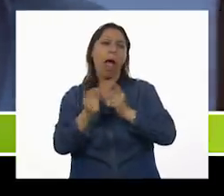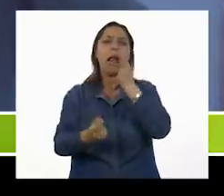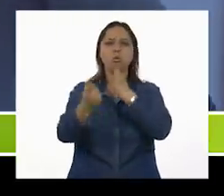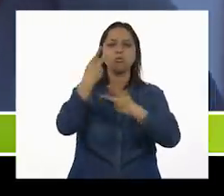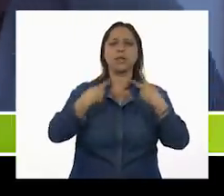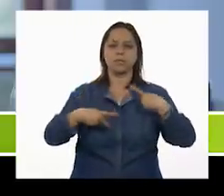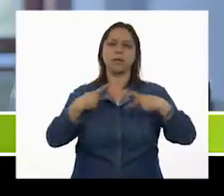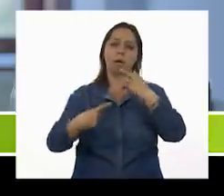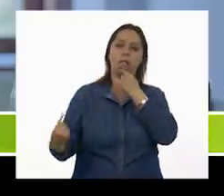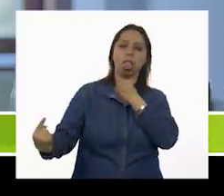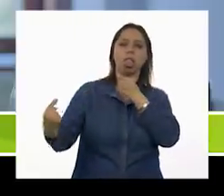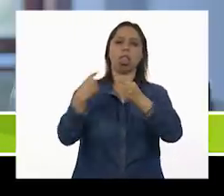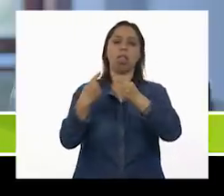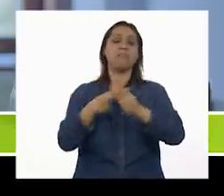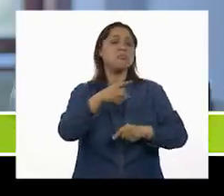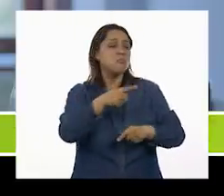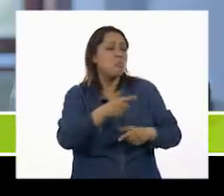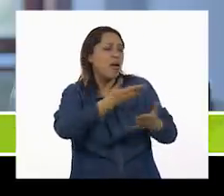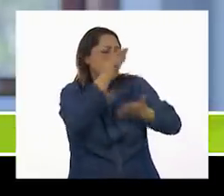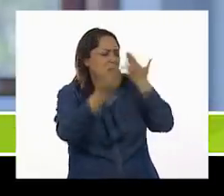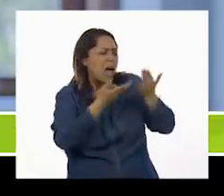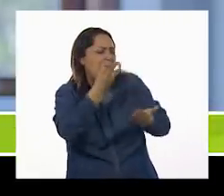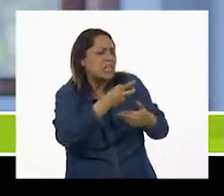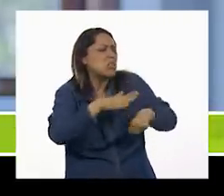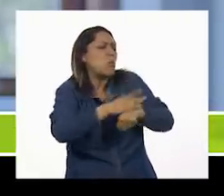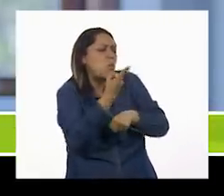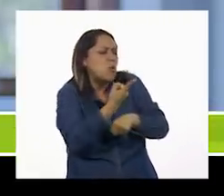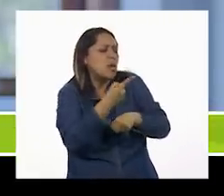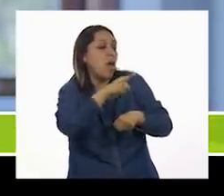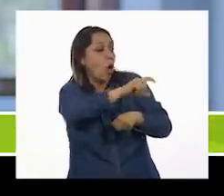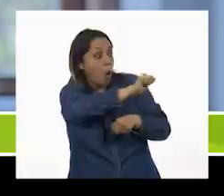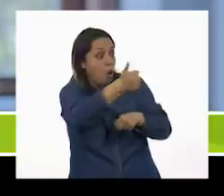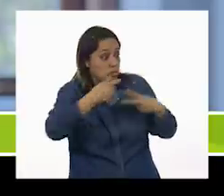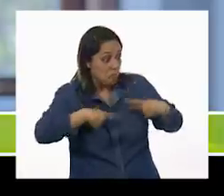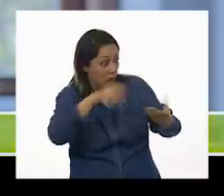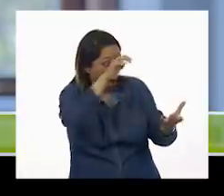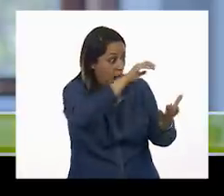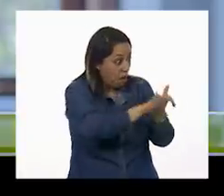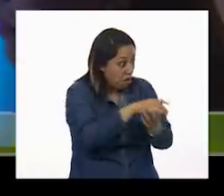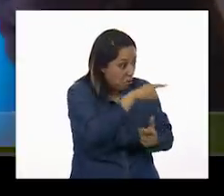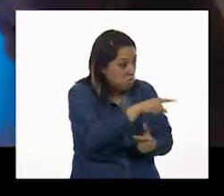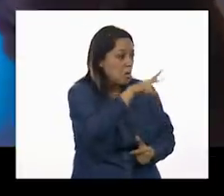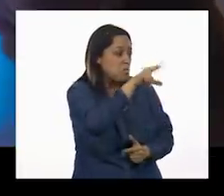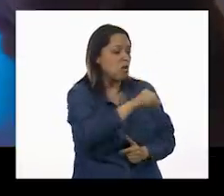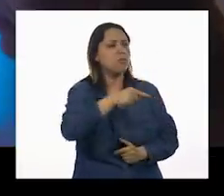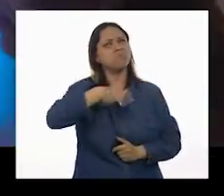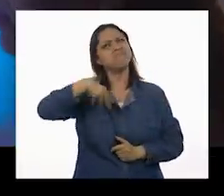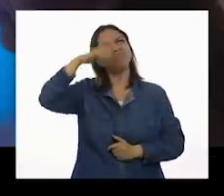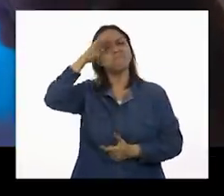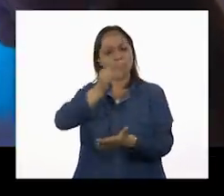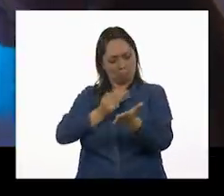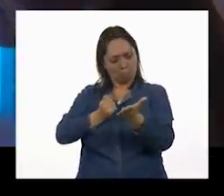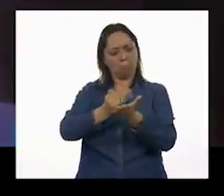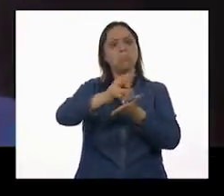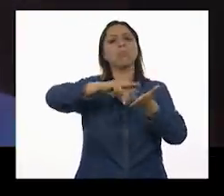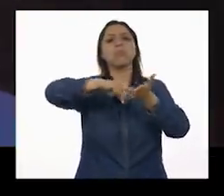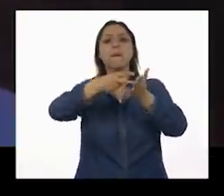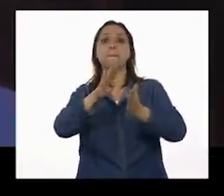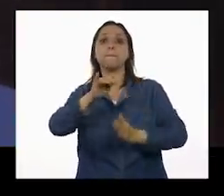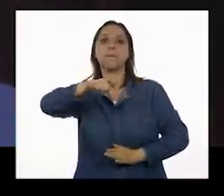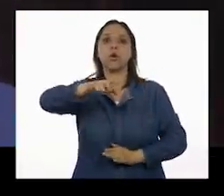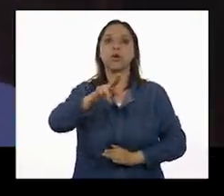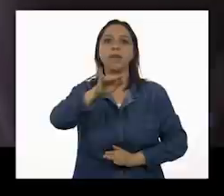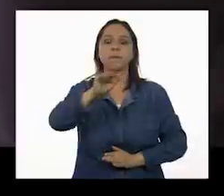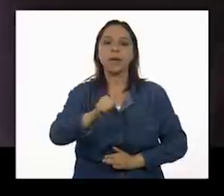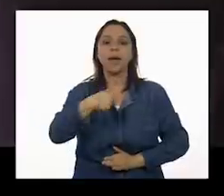familiar que me dijera: ¿por qué estudias eso? Nadie se va a querer casar contigo. Decidí estudiar ingeniería bioquímica porque